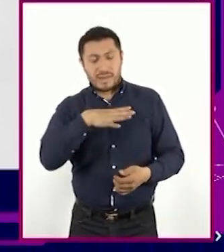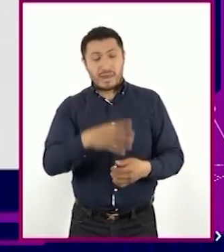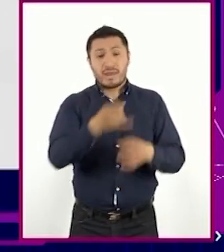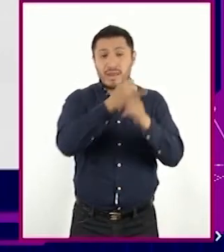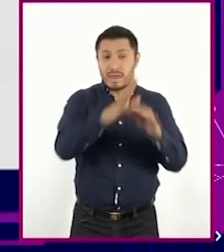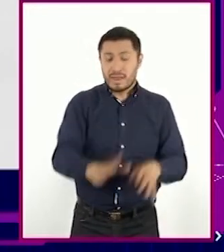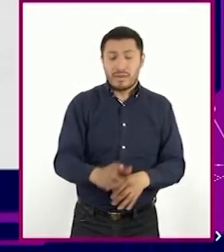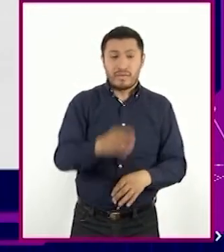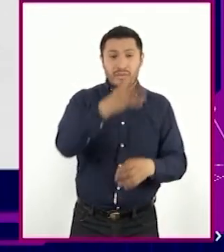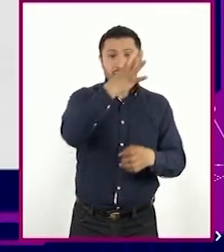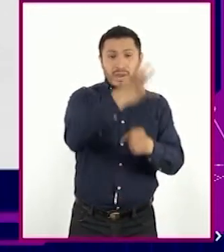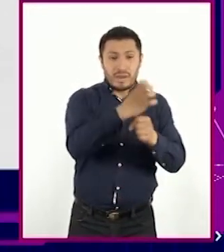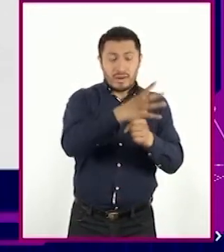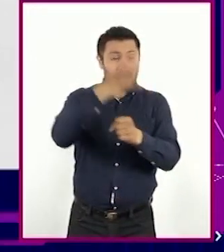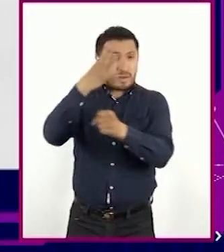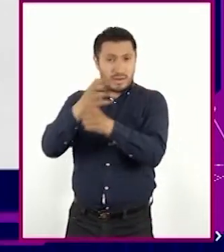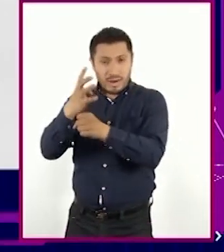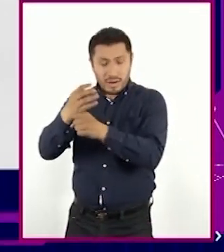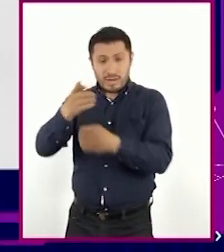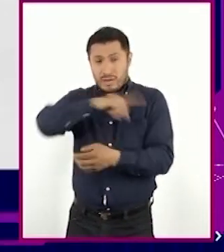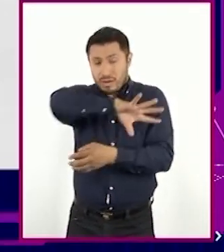datos.